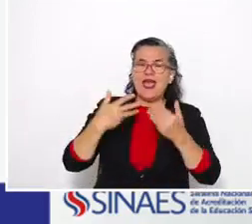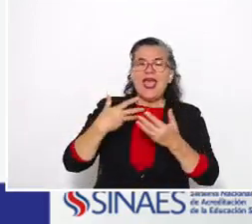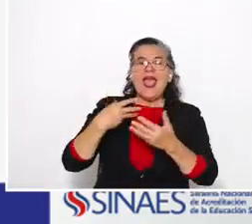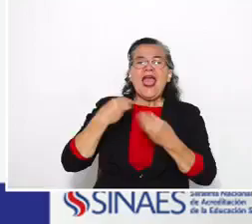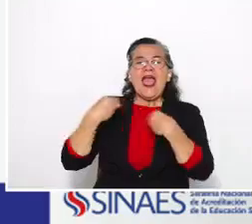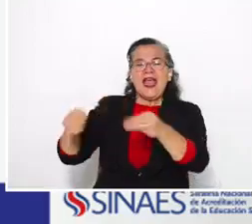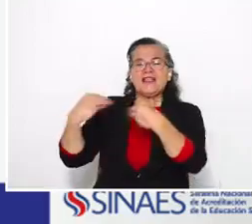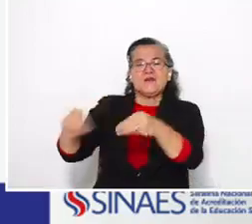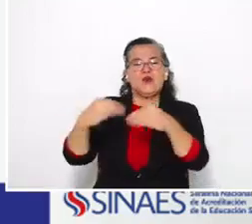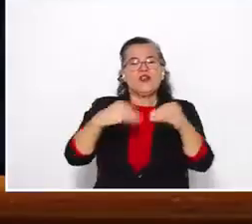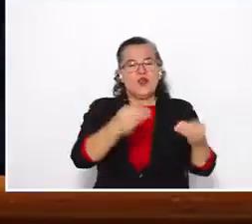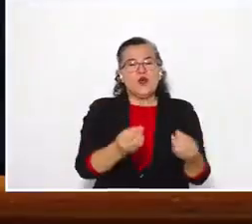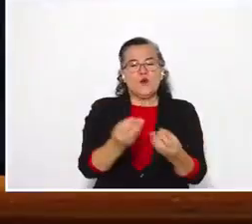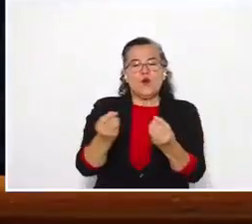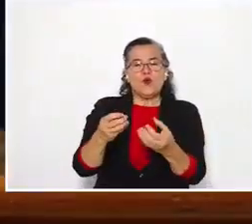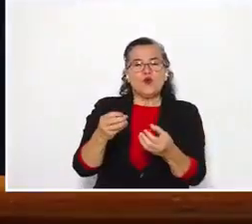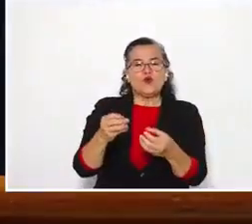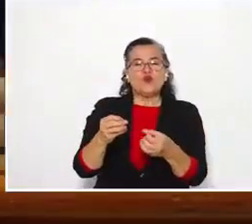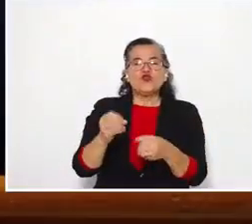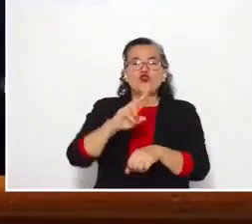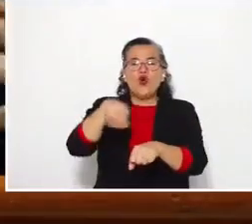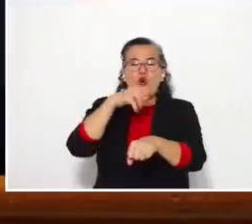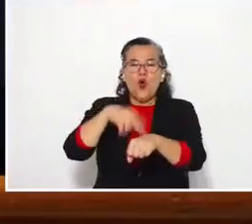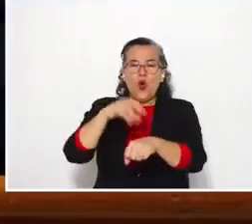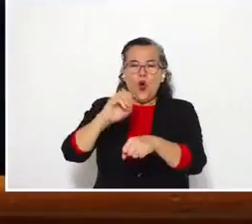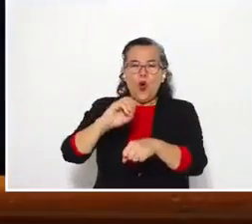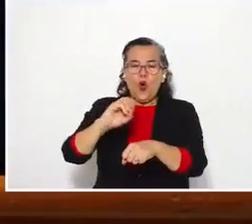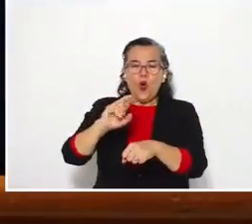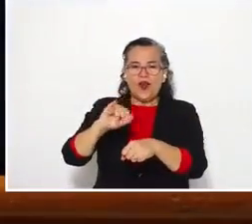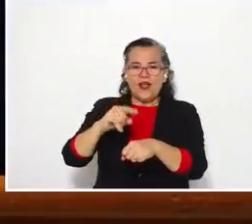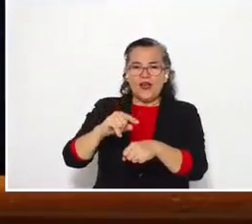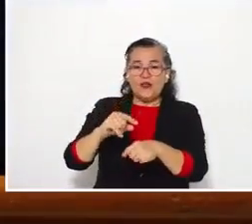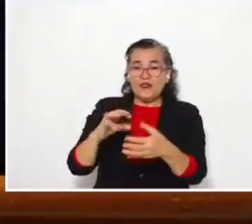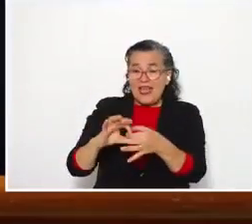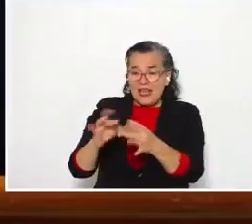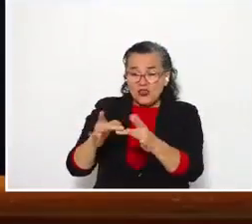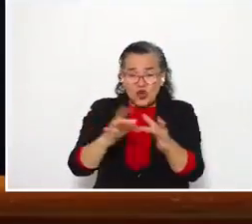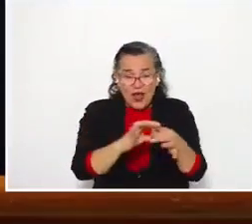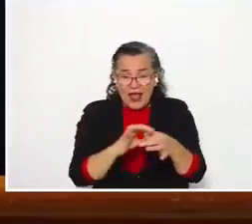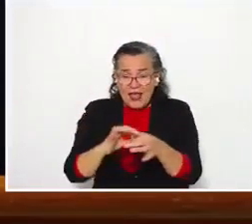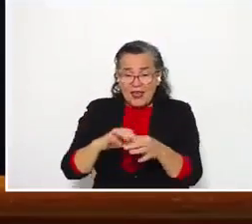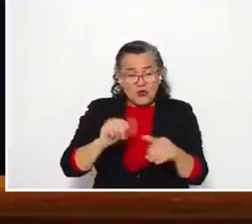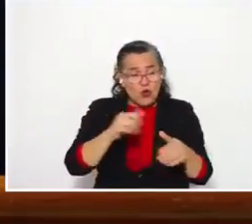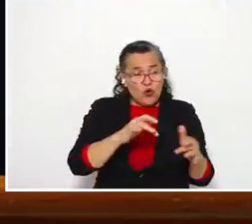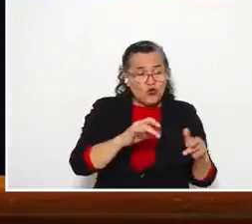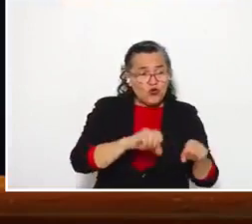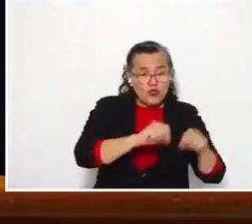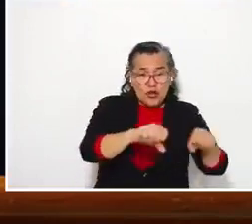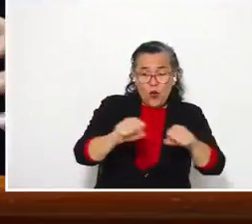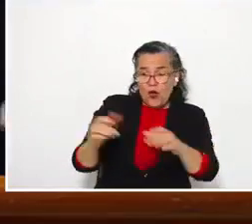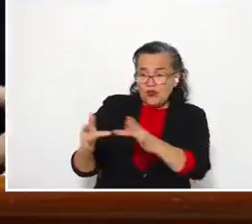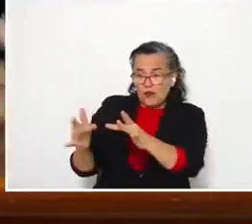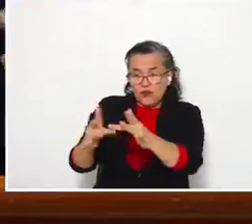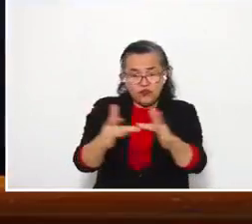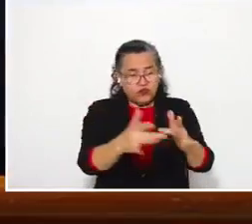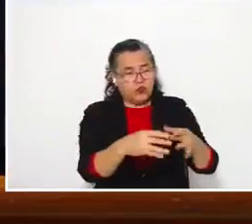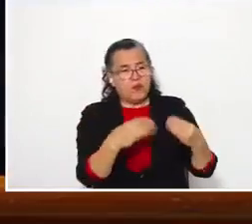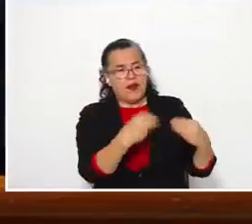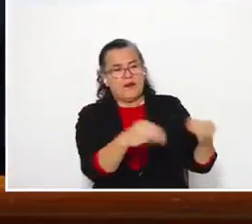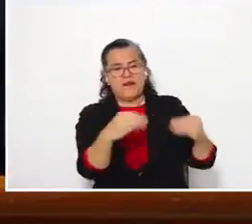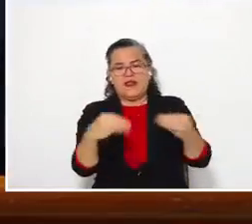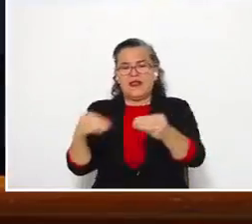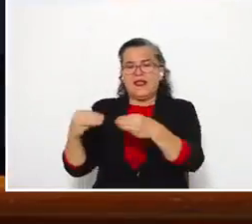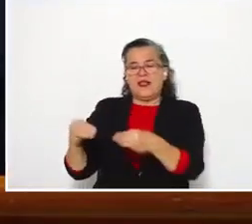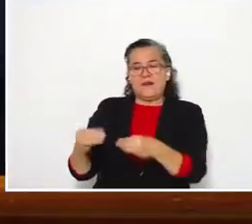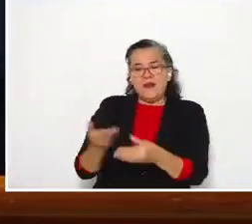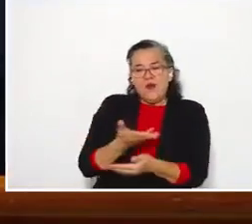productos orgánicos y ha hecho cadenas con los otros graduados aquí y en África para vender productos orgánicos, pero